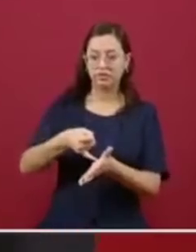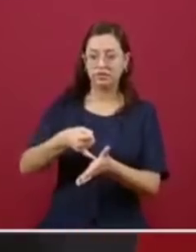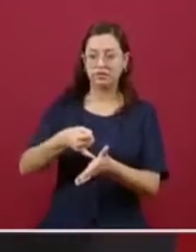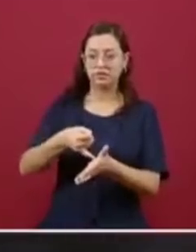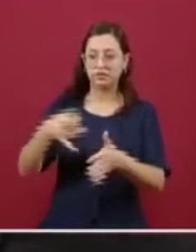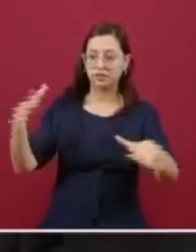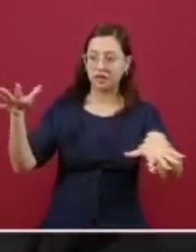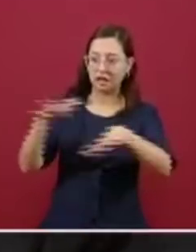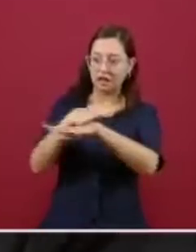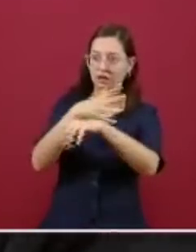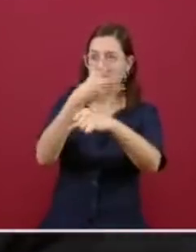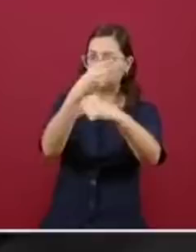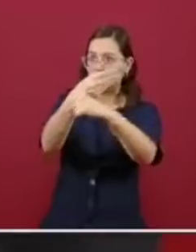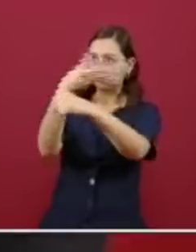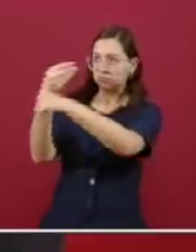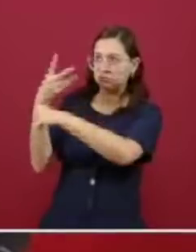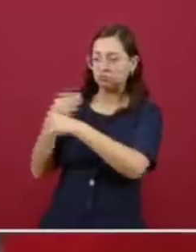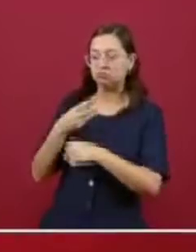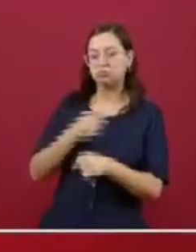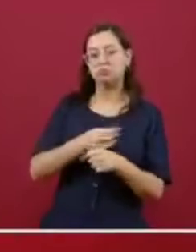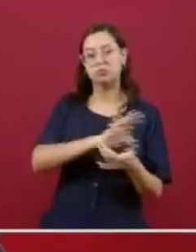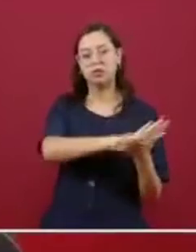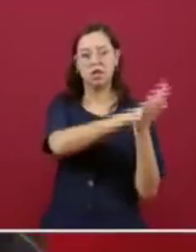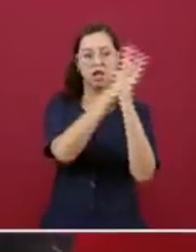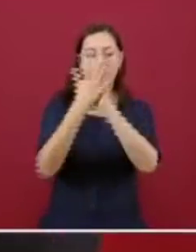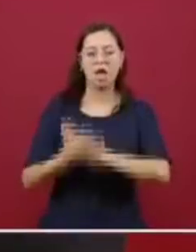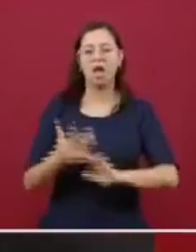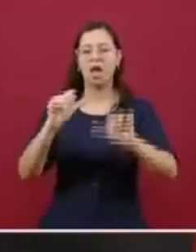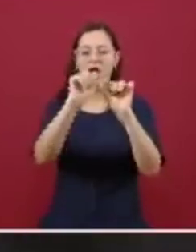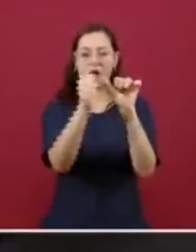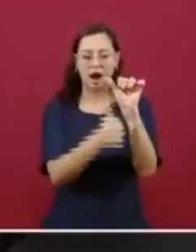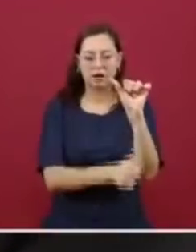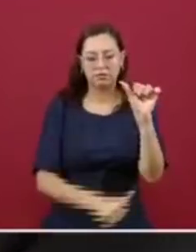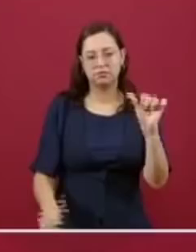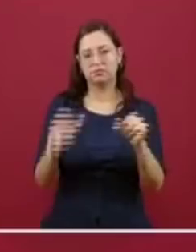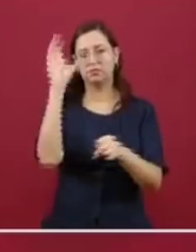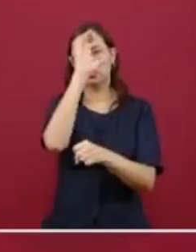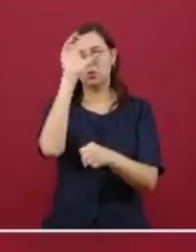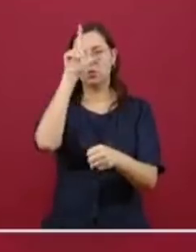las artes, la cultura y